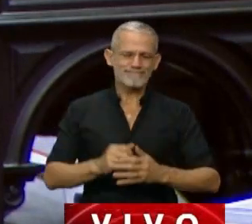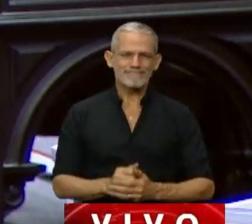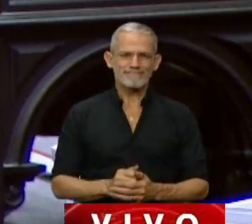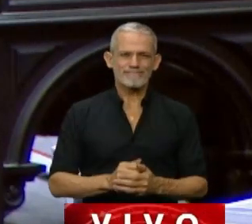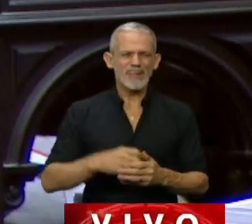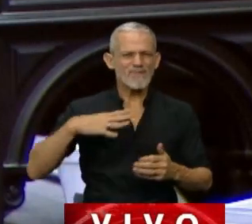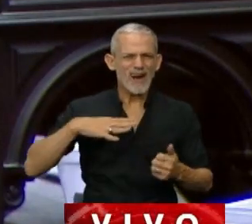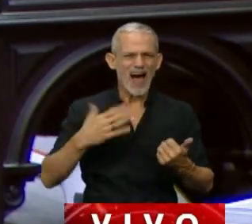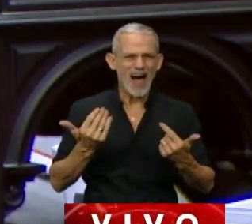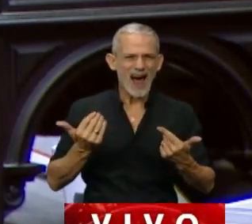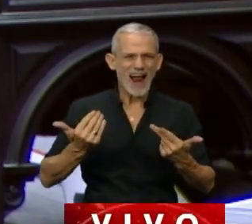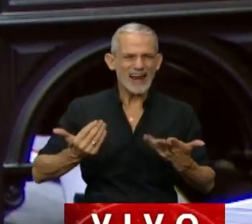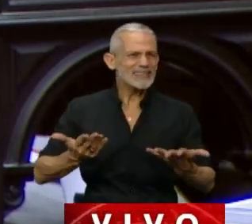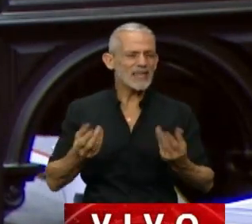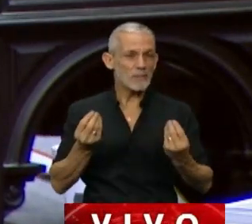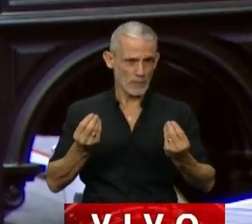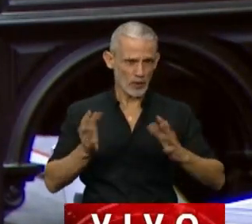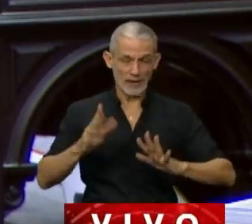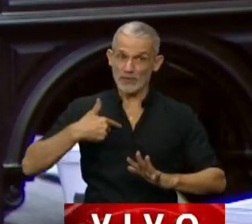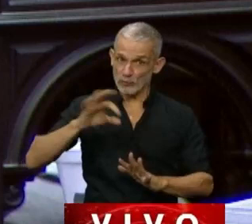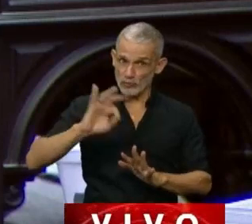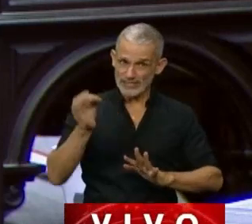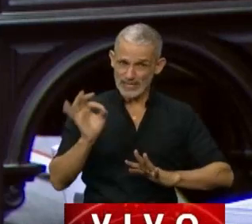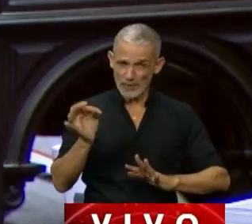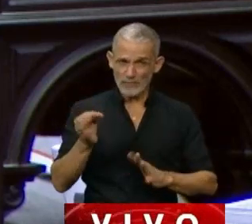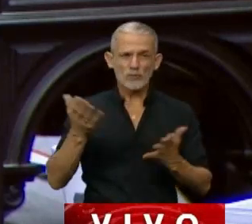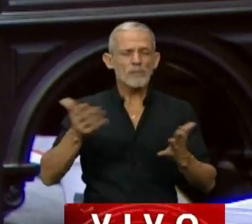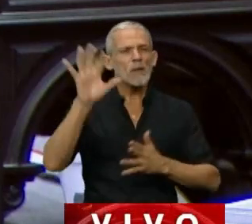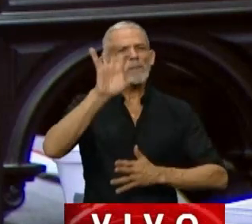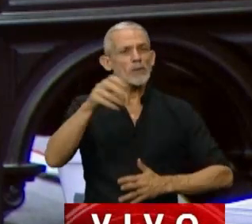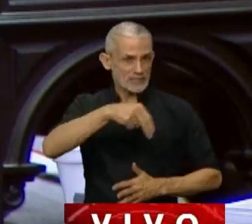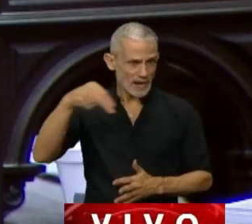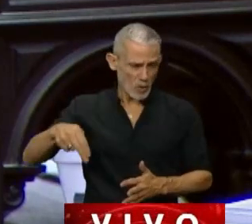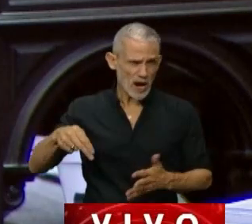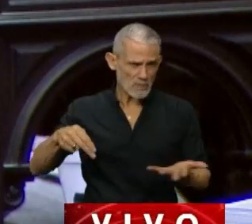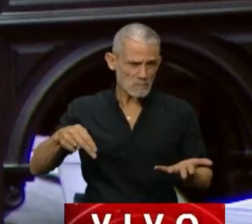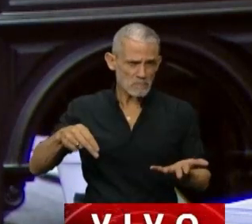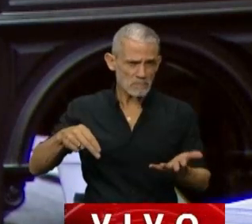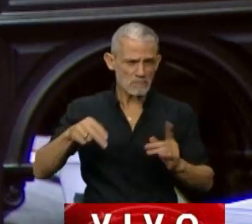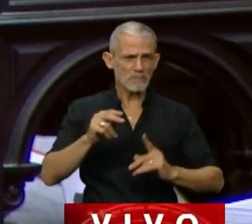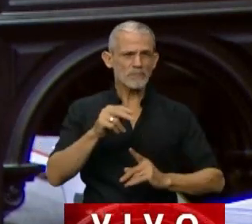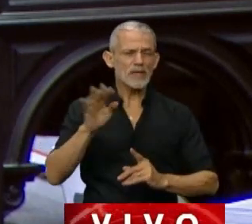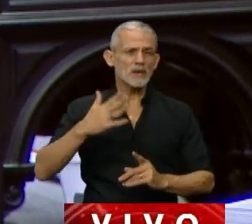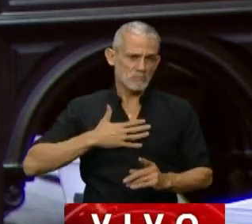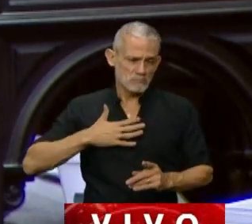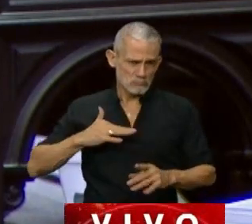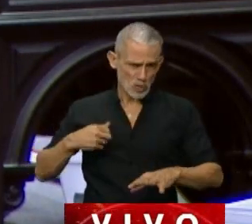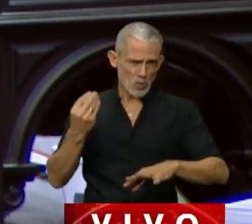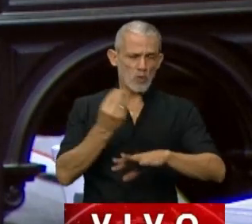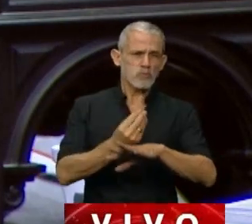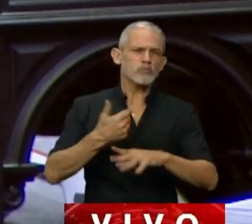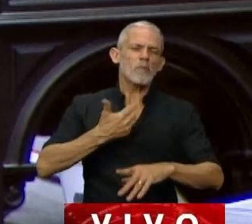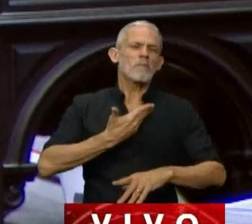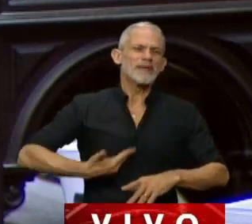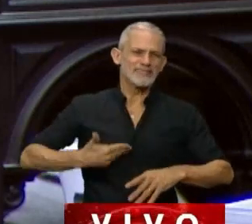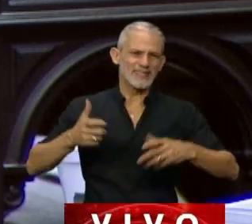temas. Y lo decimos esto sabiendo que en la provincia del Neuquén y desde que representé o